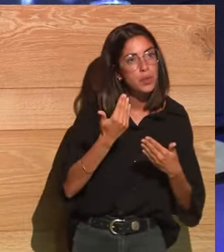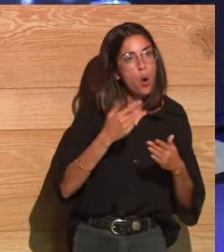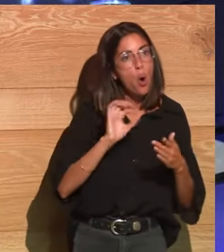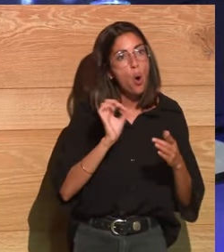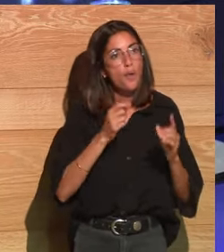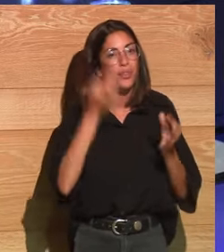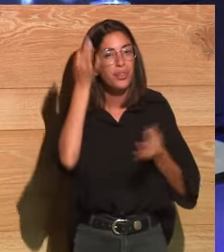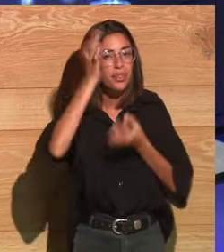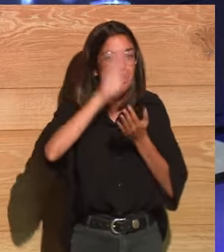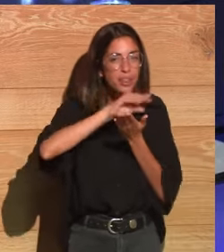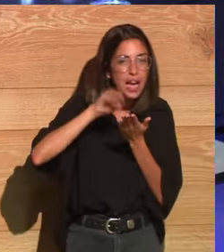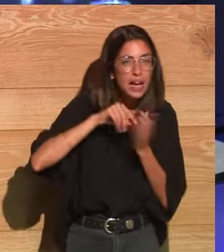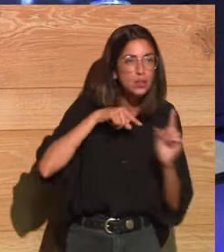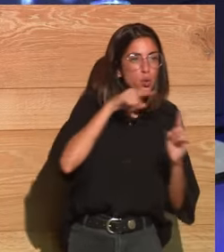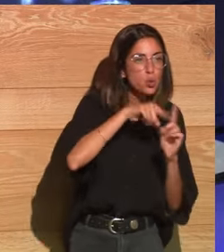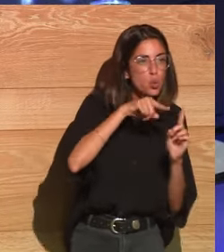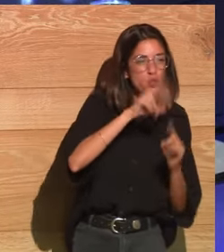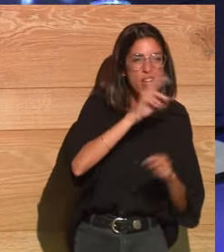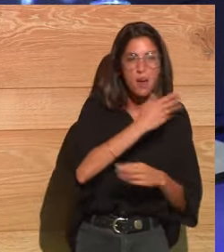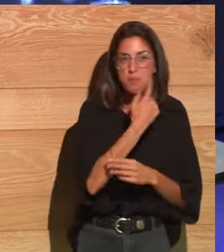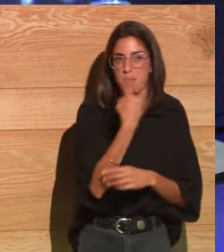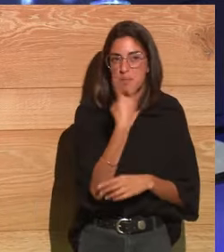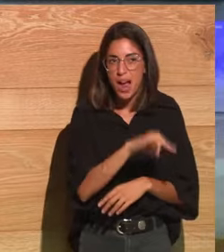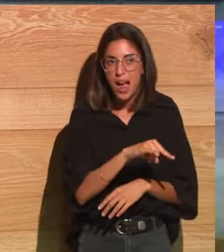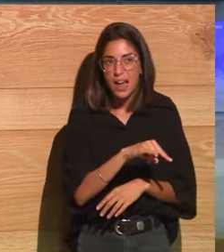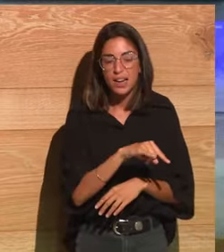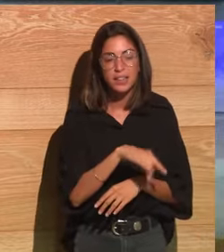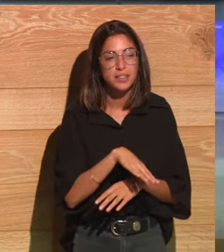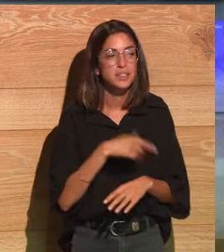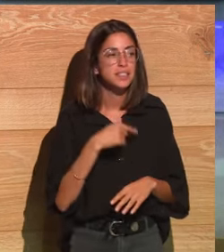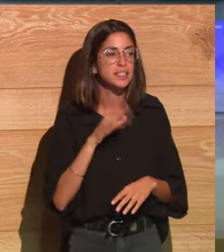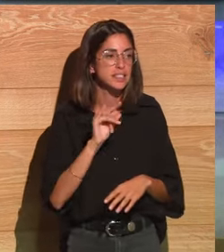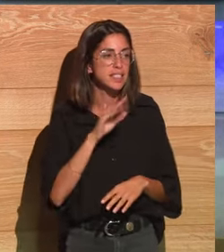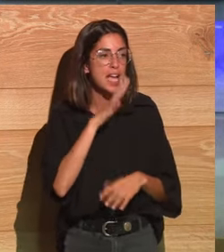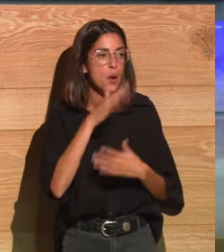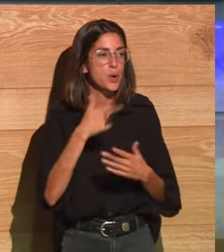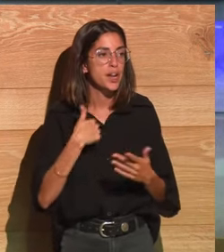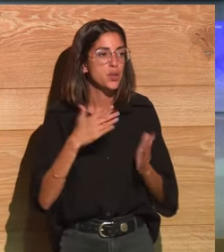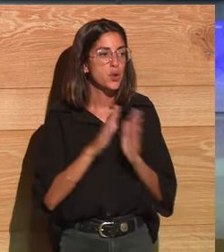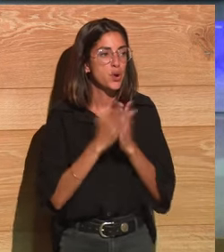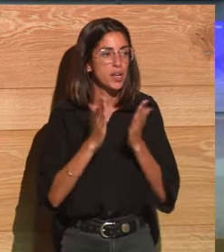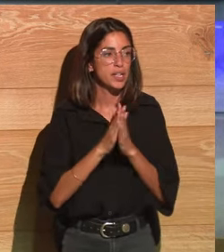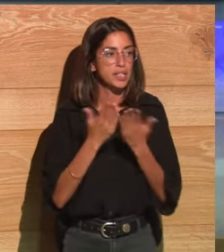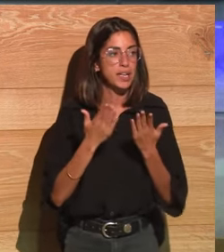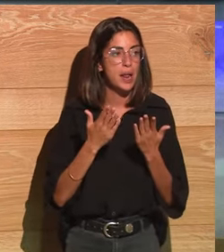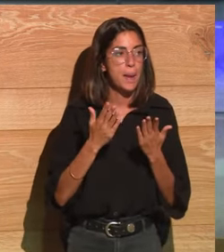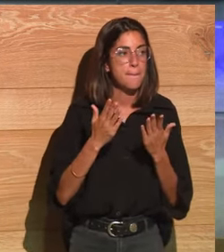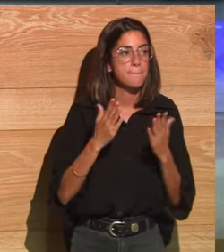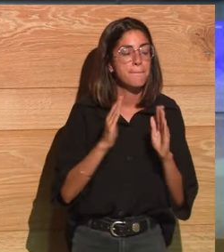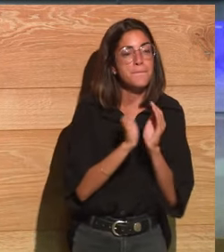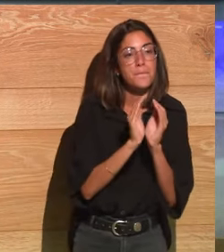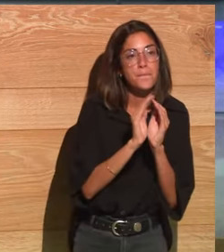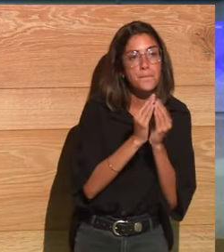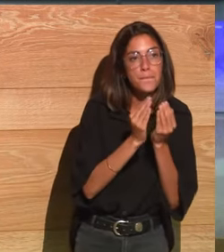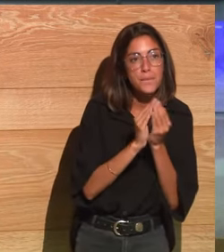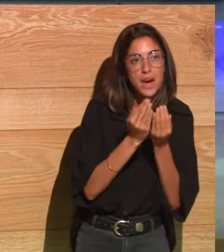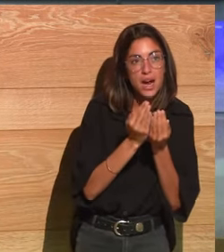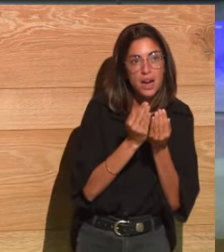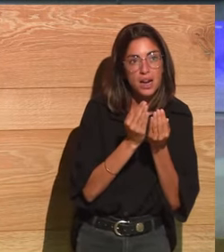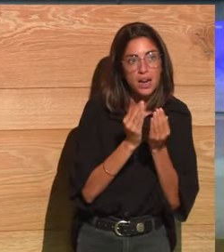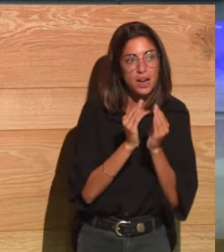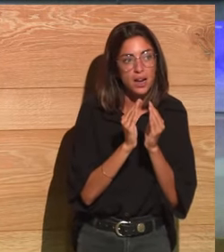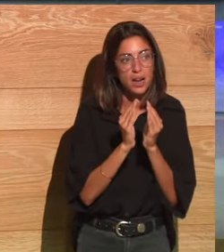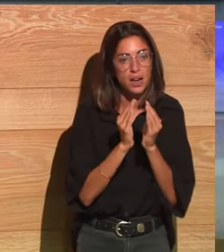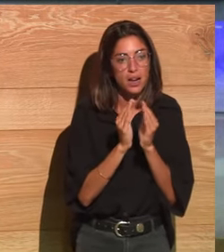datos, informaciones, sí, papers de colegas algunas veces. Sí, ahora hay un poco, yo llamaba en el libro la corriente de la paleomelancolía, ¿no? Que la gente